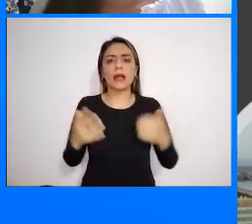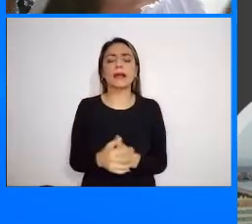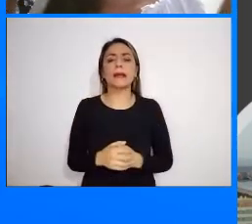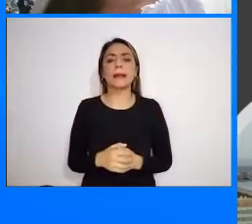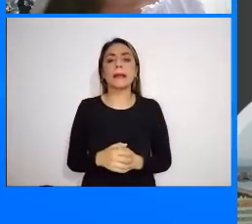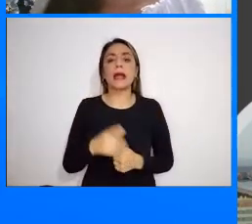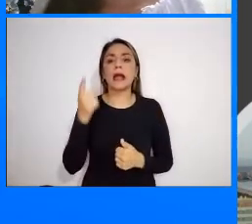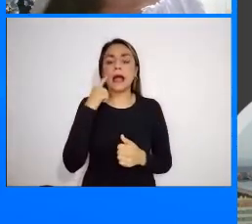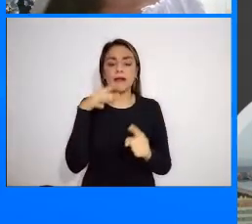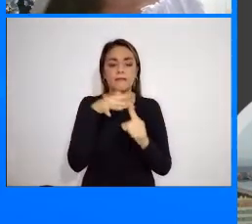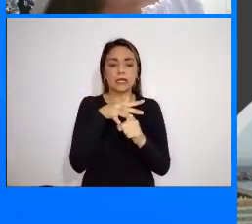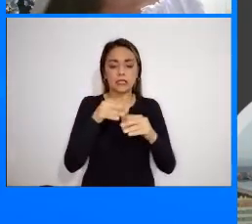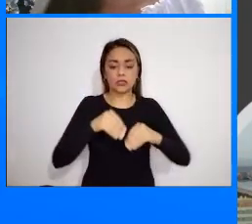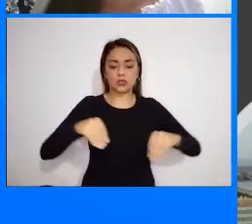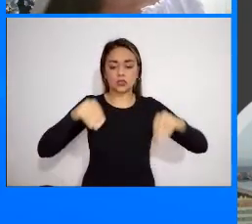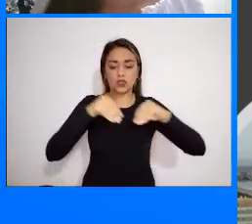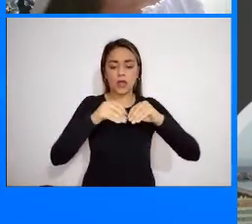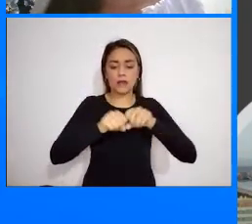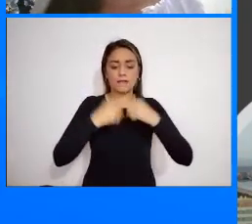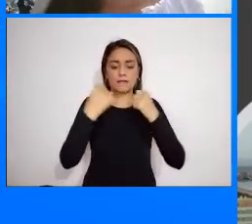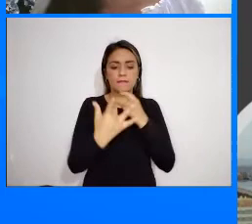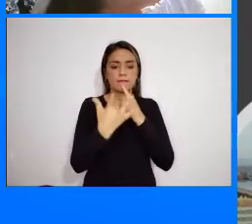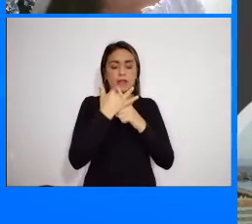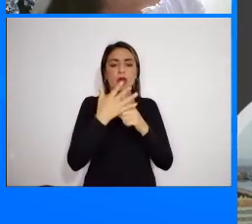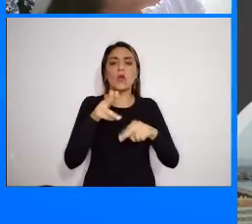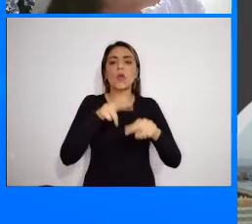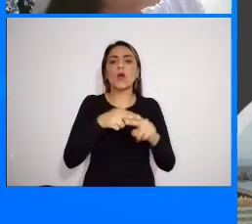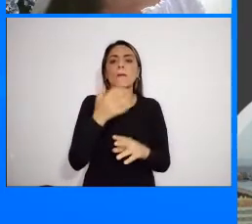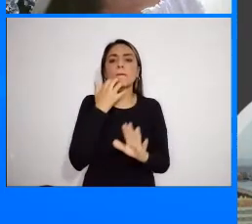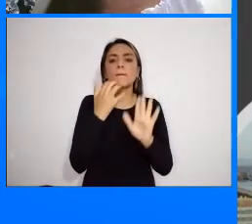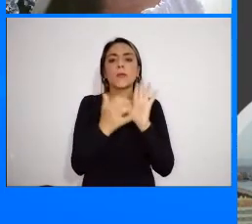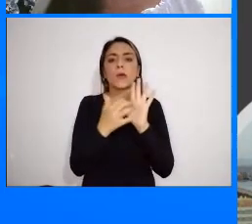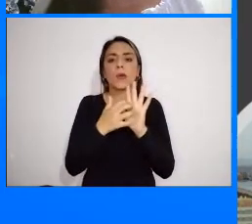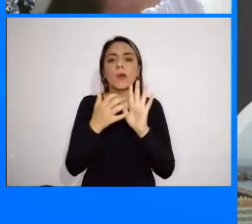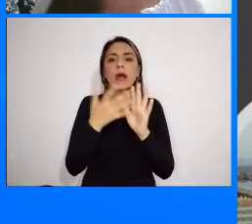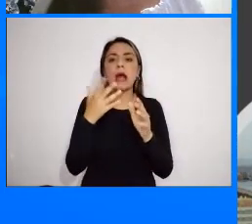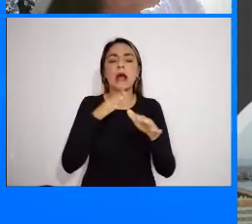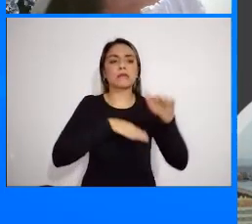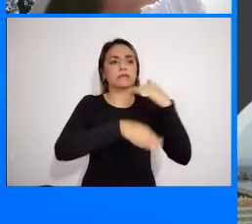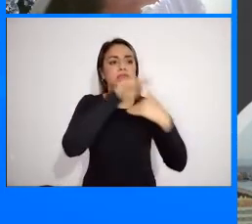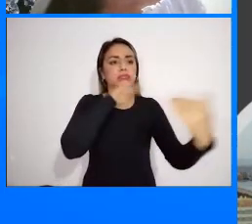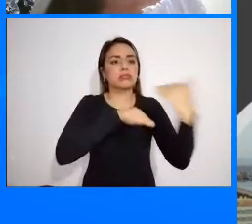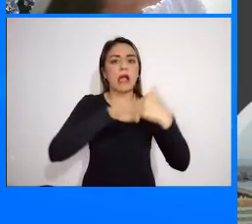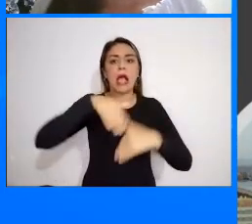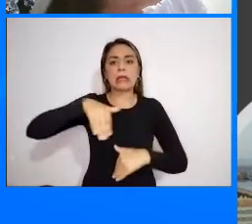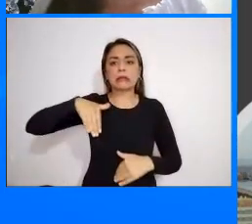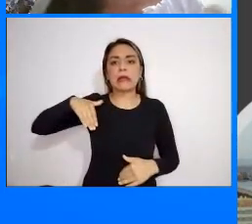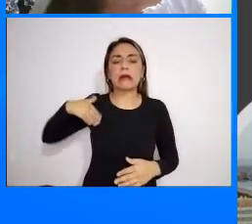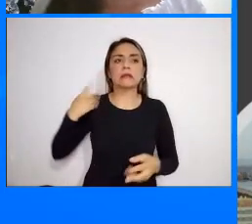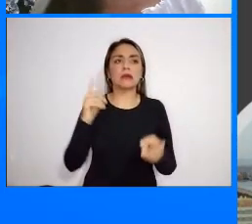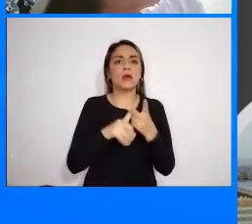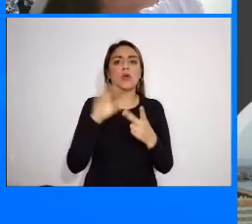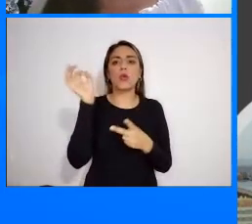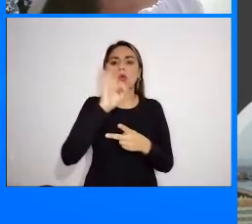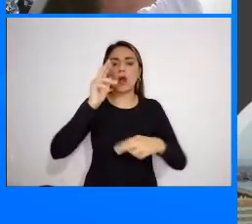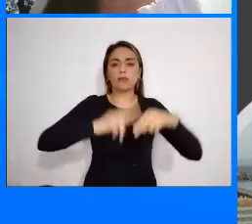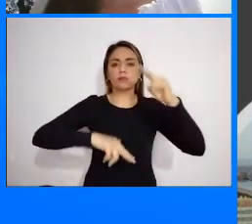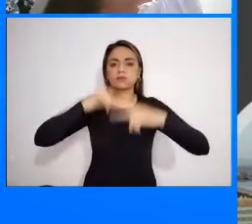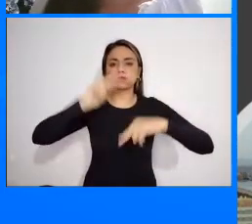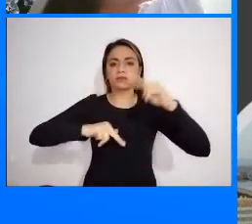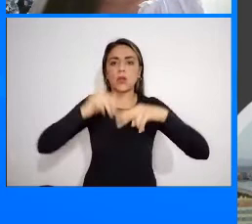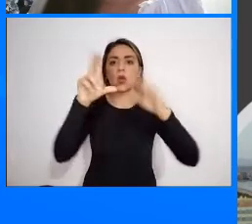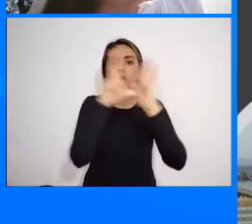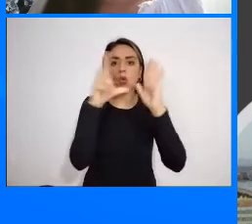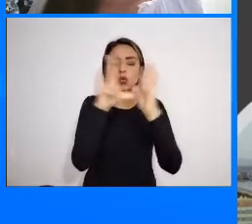se altera el suelo cuando, por ejemplo, se traza una carretera, cuando se va a construir un